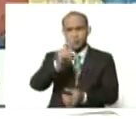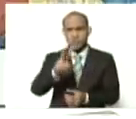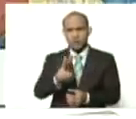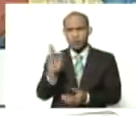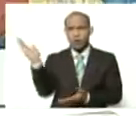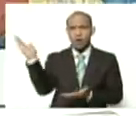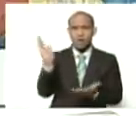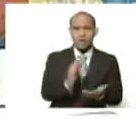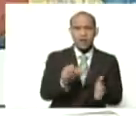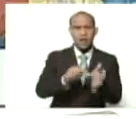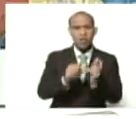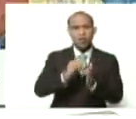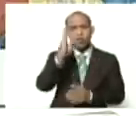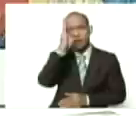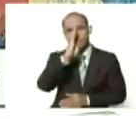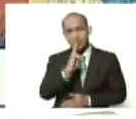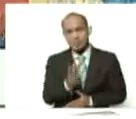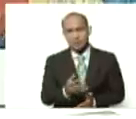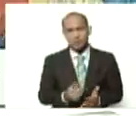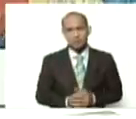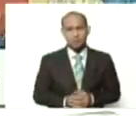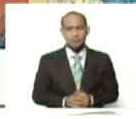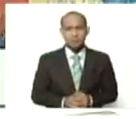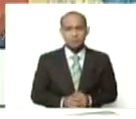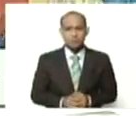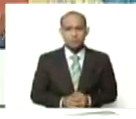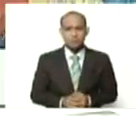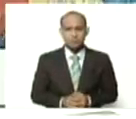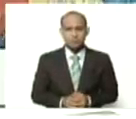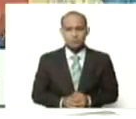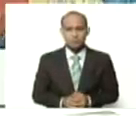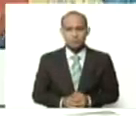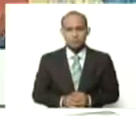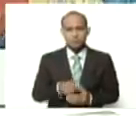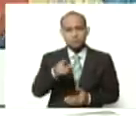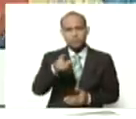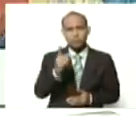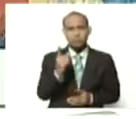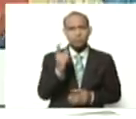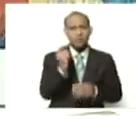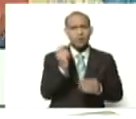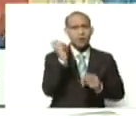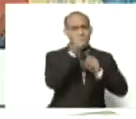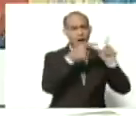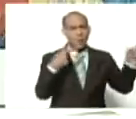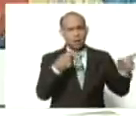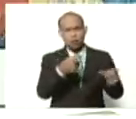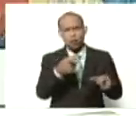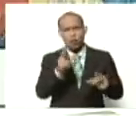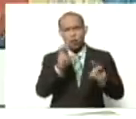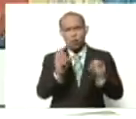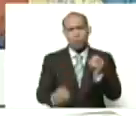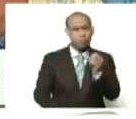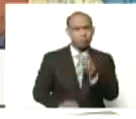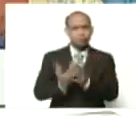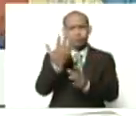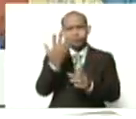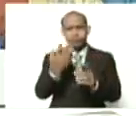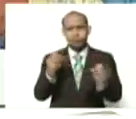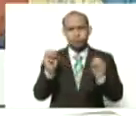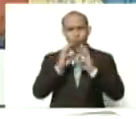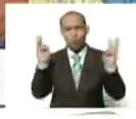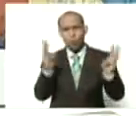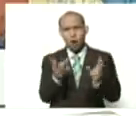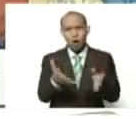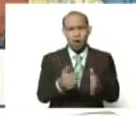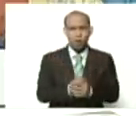el Amazonas, ¿verdad? En el Amazonas llegaron a un nivel de contagio récord a nivel de Brasil y del